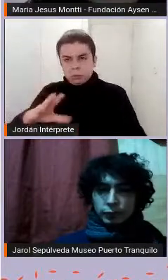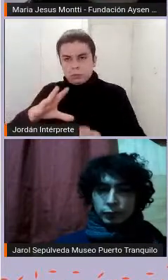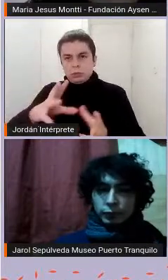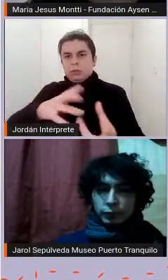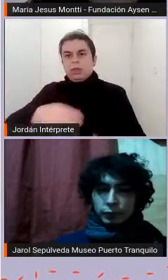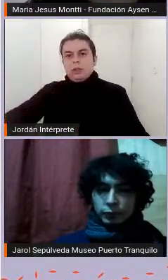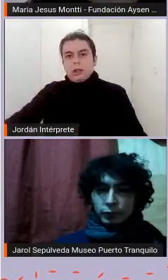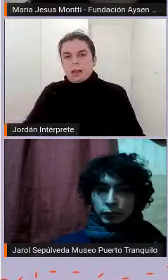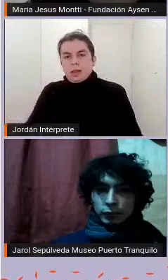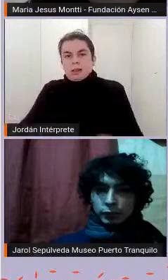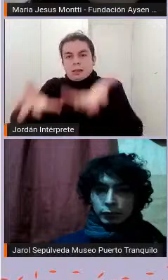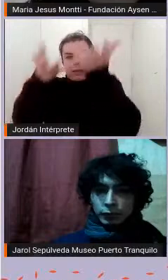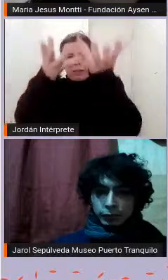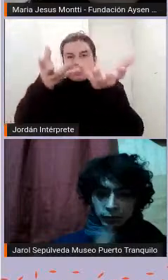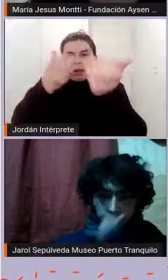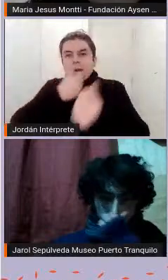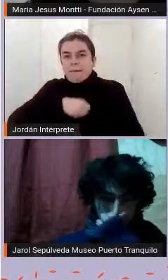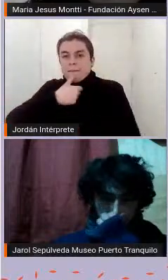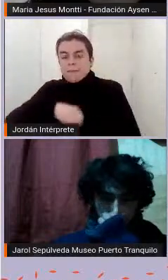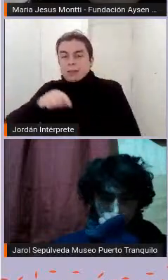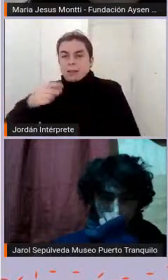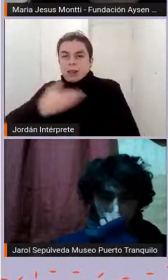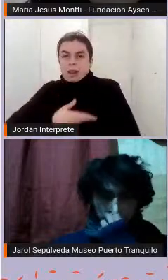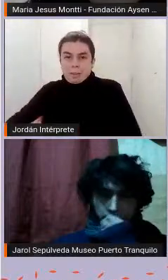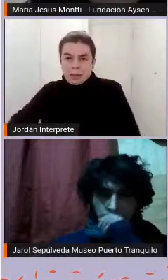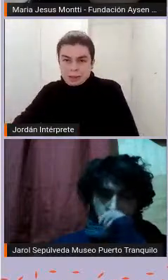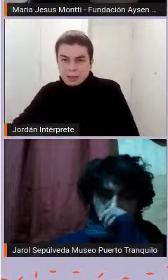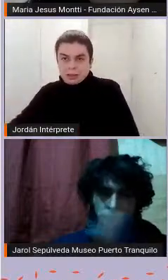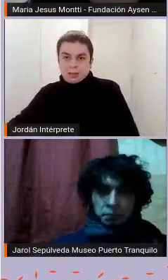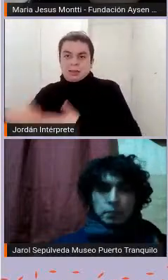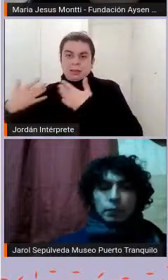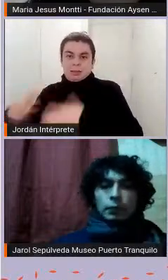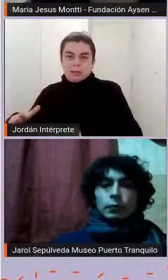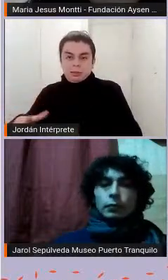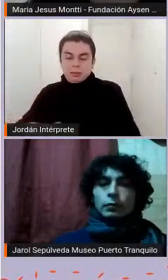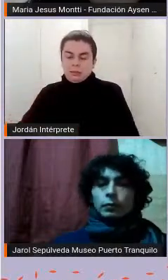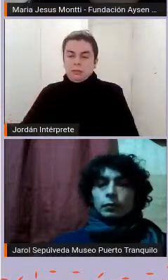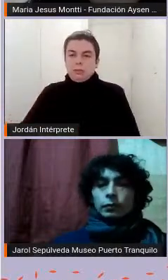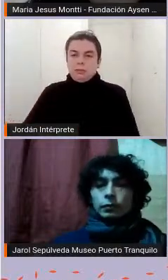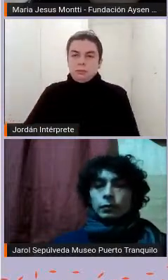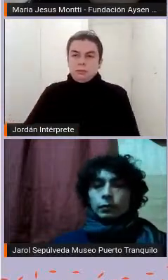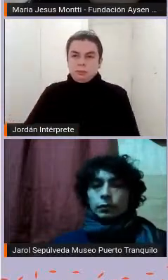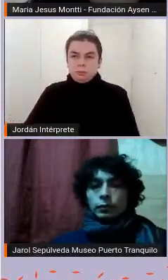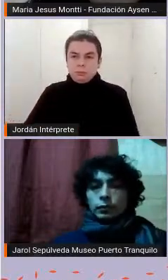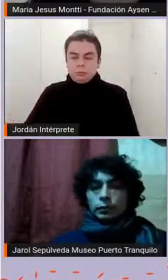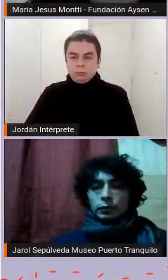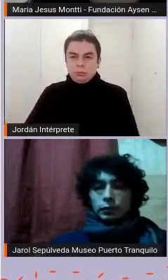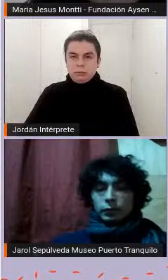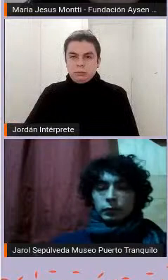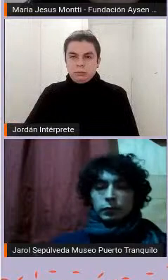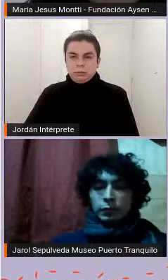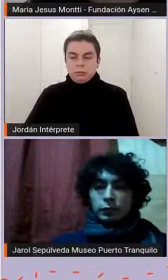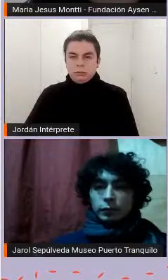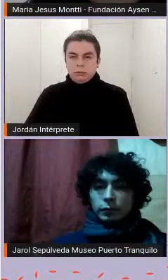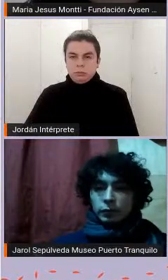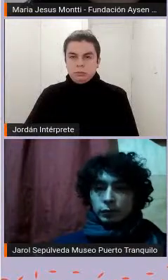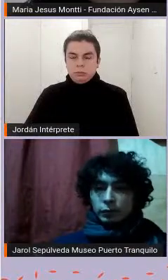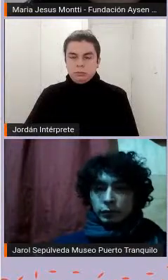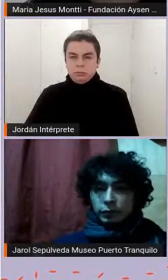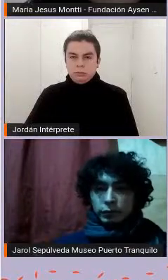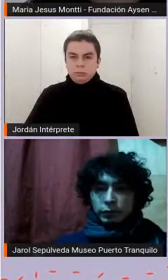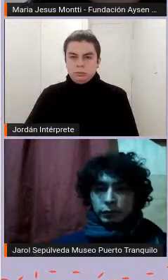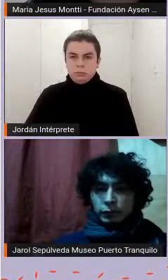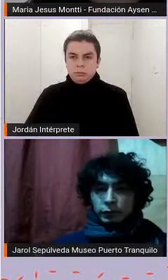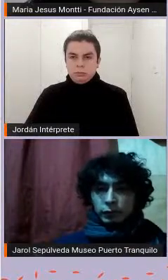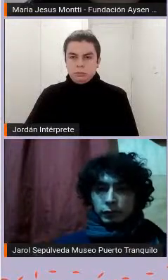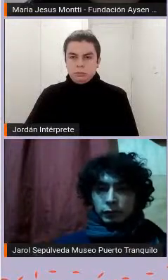parte difícil es la cabeza, que es la que pesa más. Vamos a esperar que la lancha fondee, también va a fondear en ese sector,